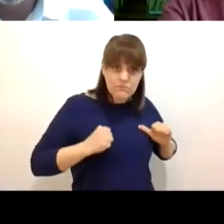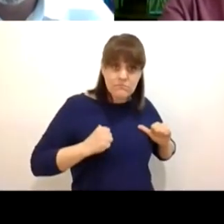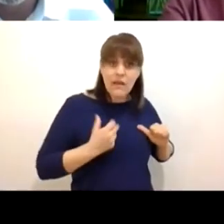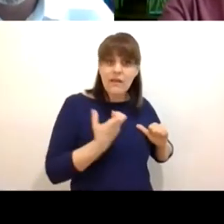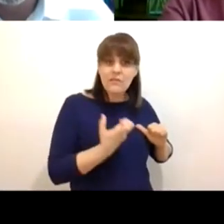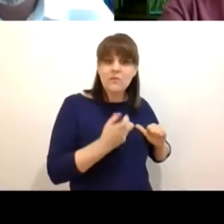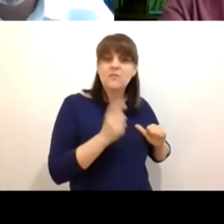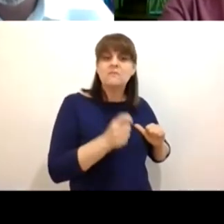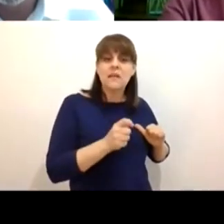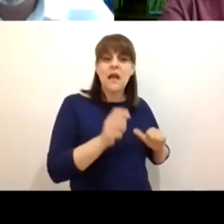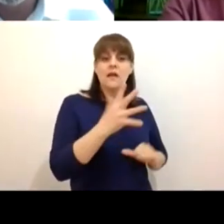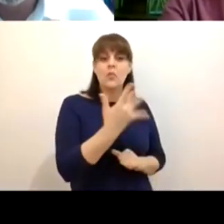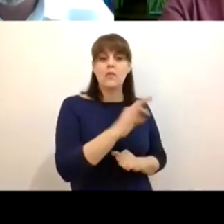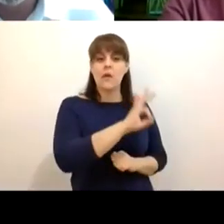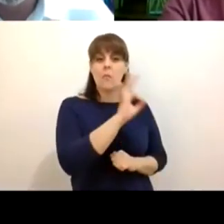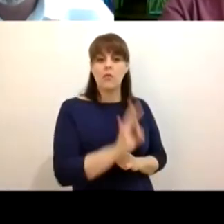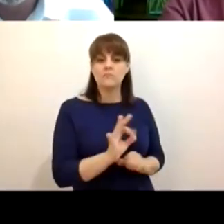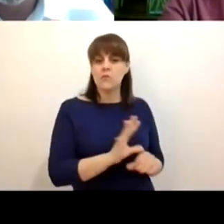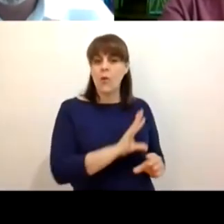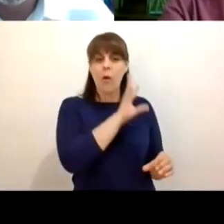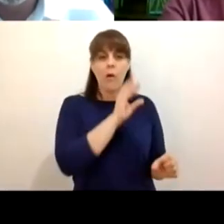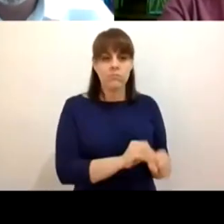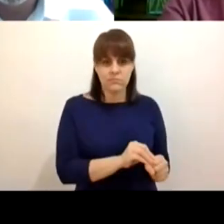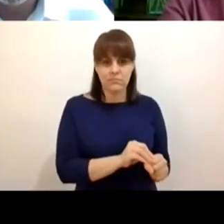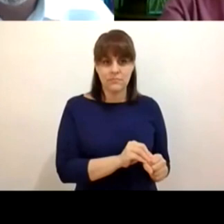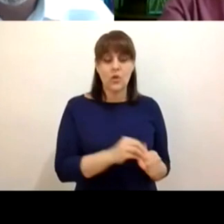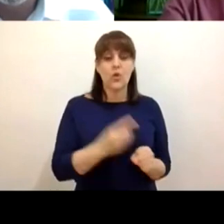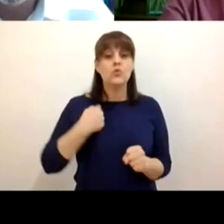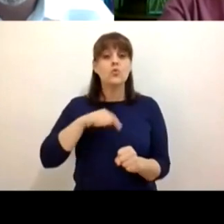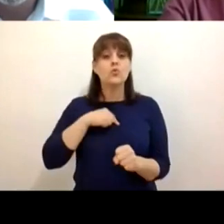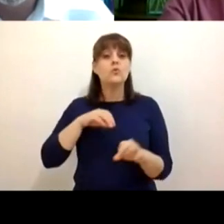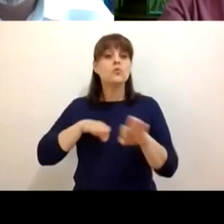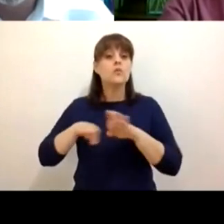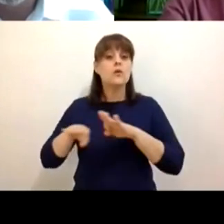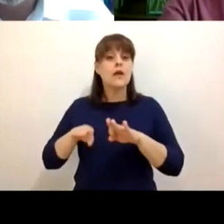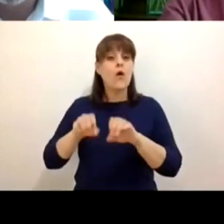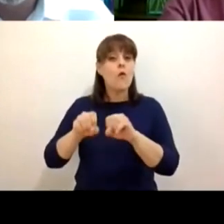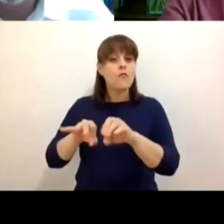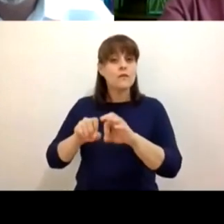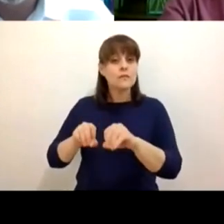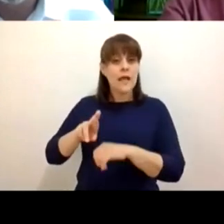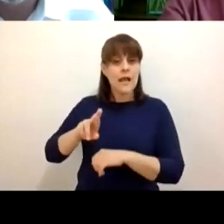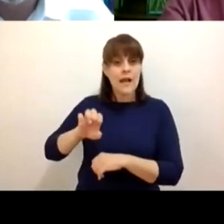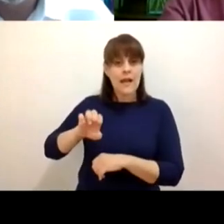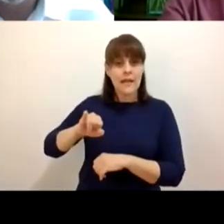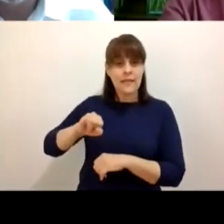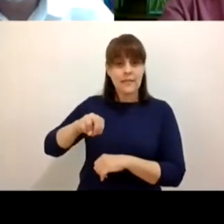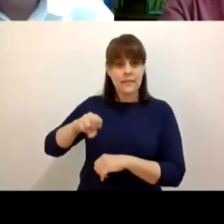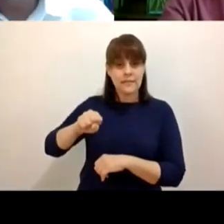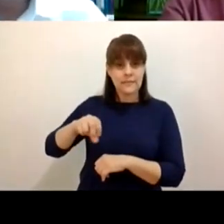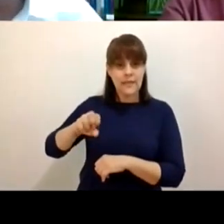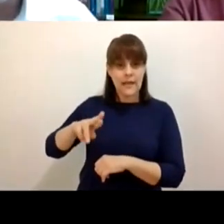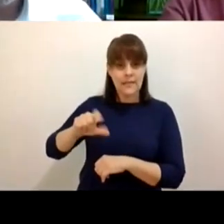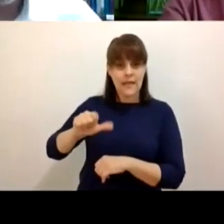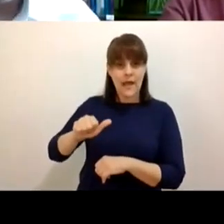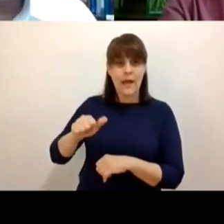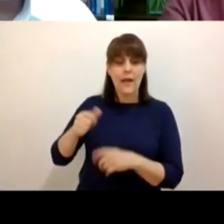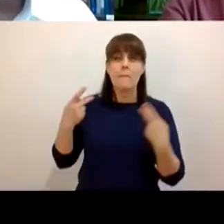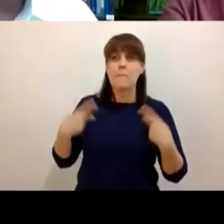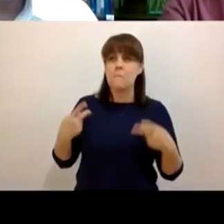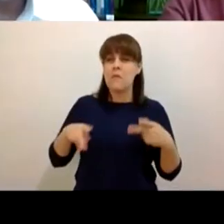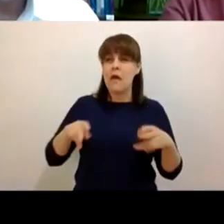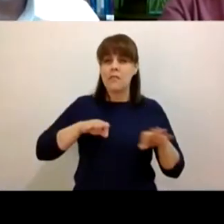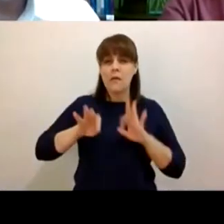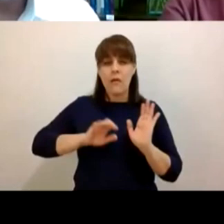hecha. Nosotros, nuestro modelo de la Casa de Medio Camino es las oficinas de Reinserta que trabajan, tengo en nómina a casi